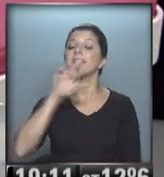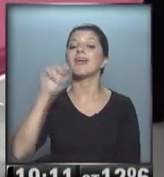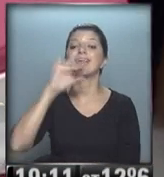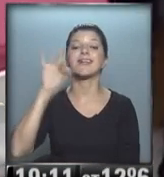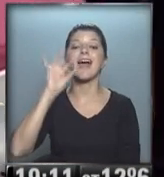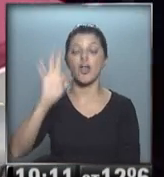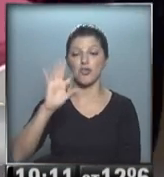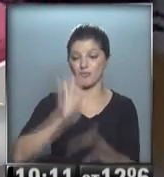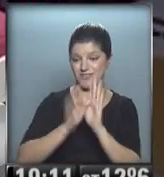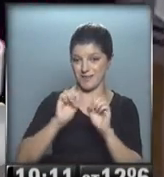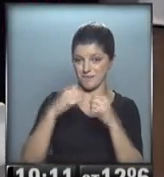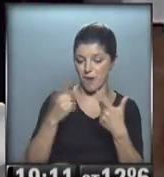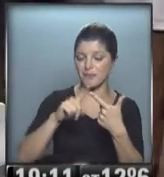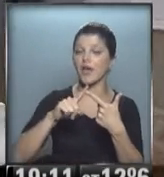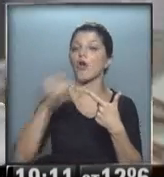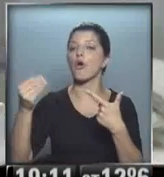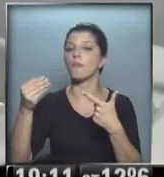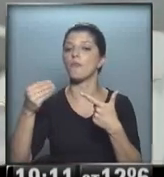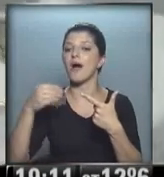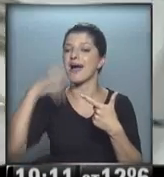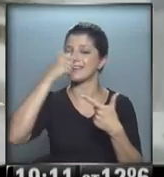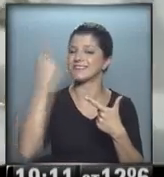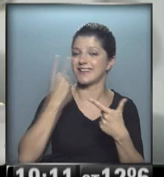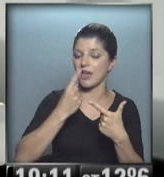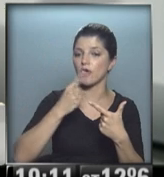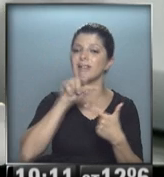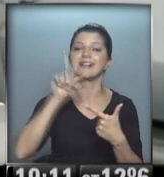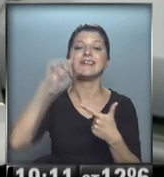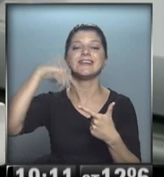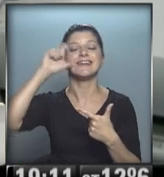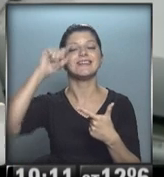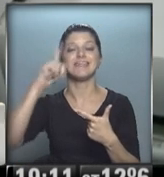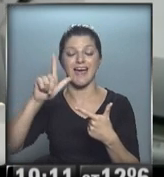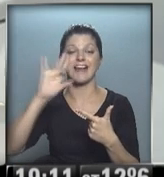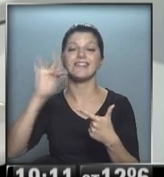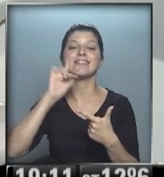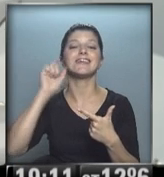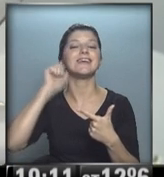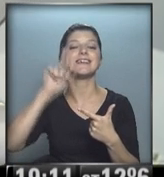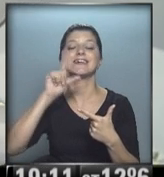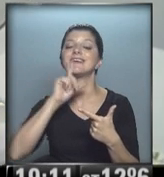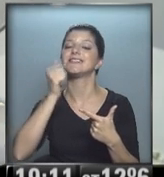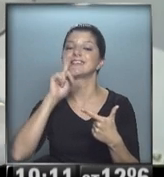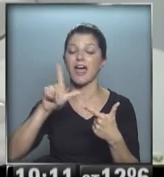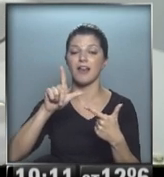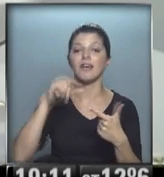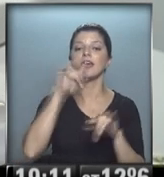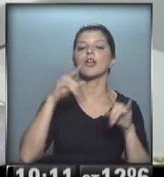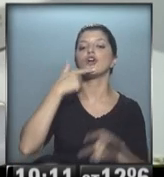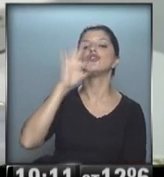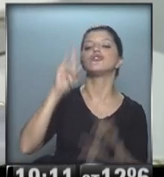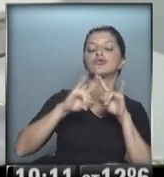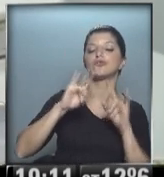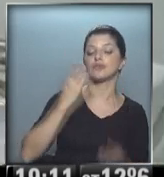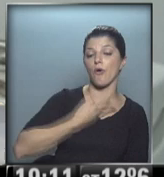través del acelerador lineal digital que trabaja con un software 3D que